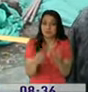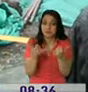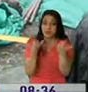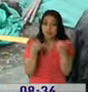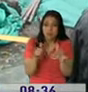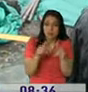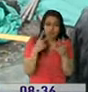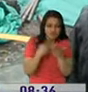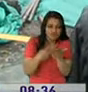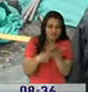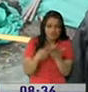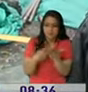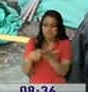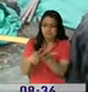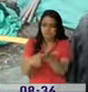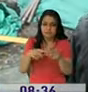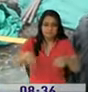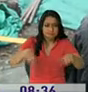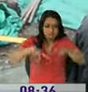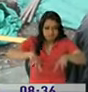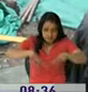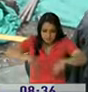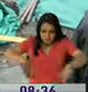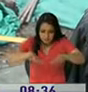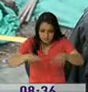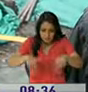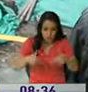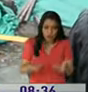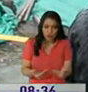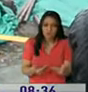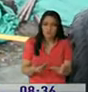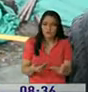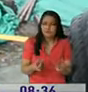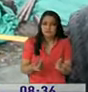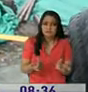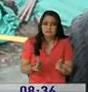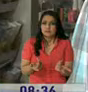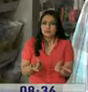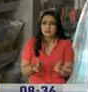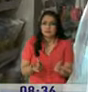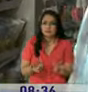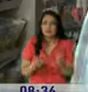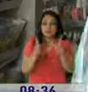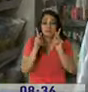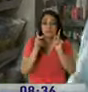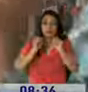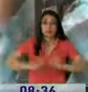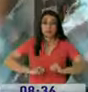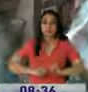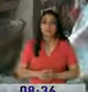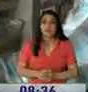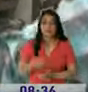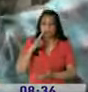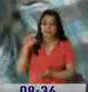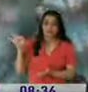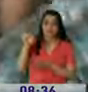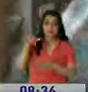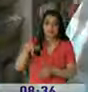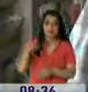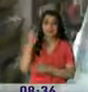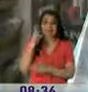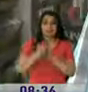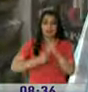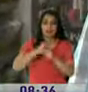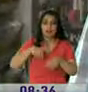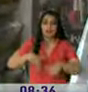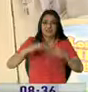el análisis respectivo para intentar de optimizar de alguna manera ese plan. Rodrigo Berresueda, quien vive más de 16 años